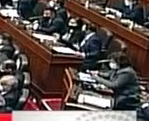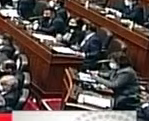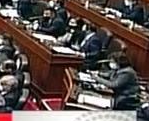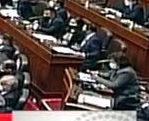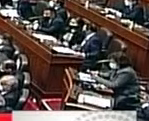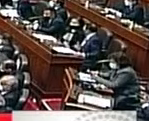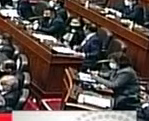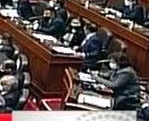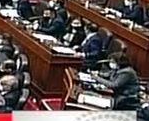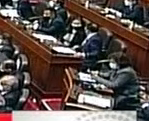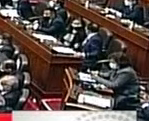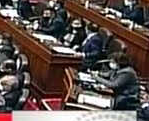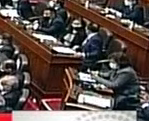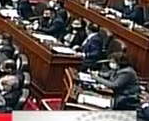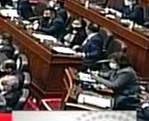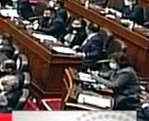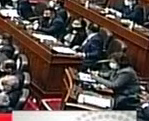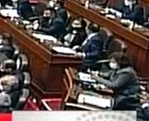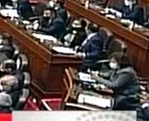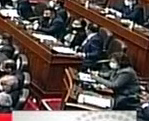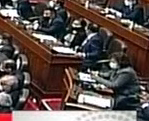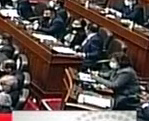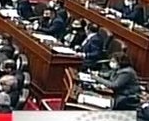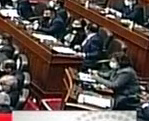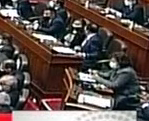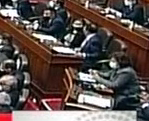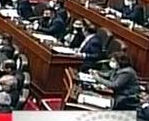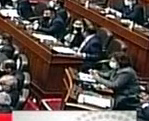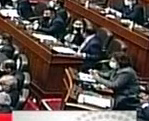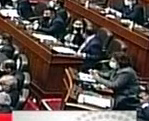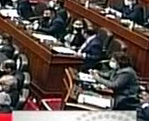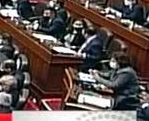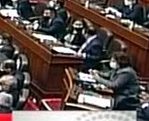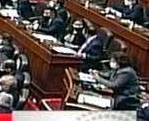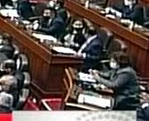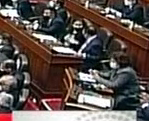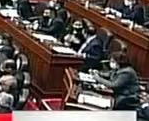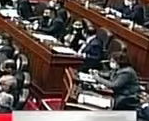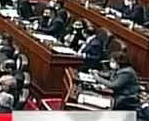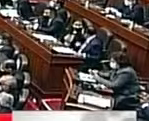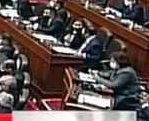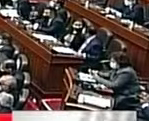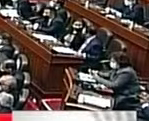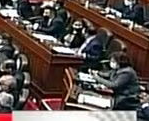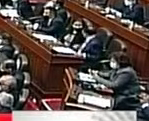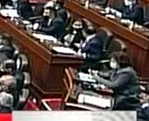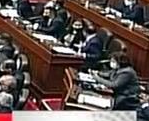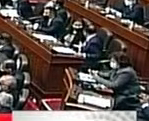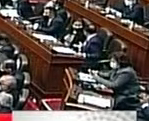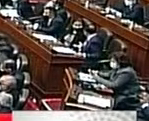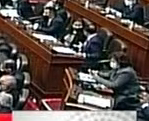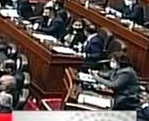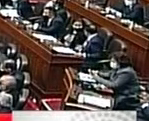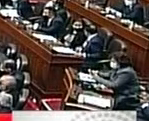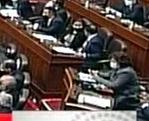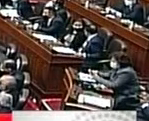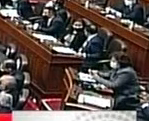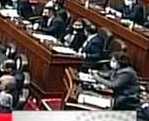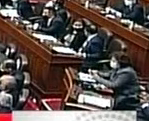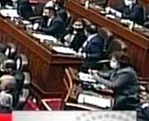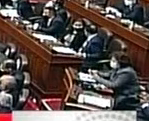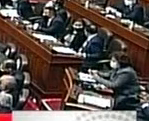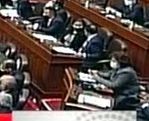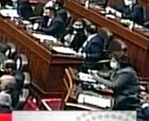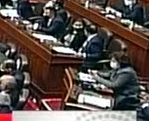medidas que requiere su gestión. Si el Congreso no se encontrara en receso, el presidente de la República convocará